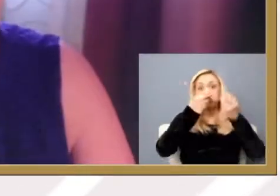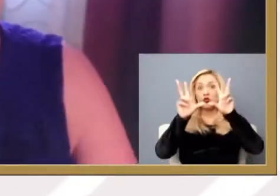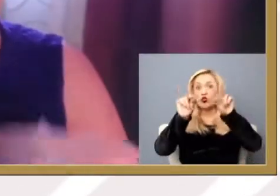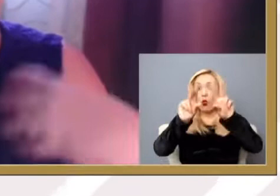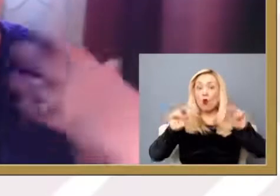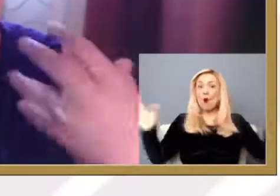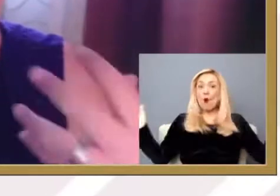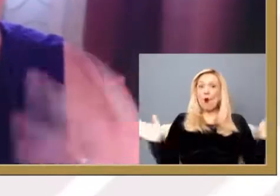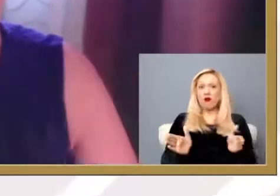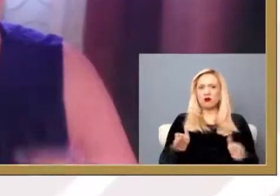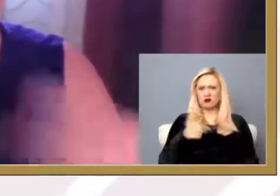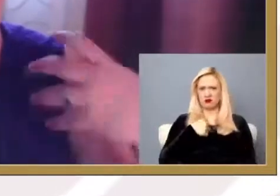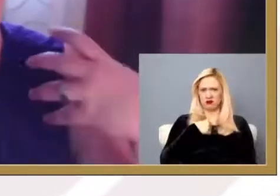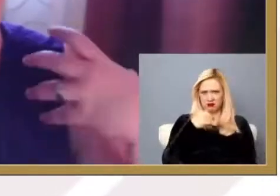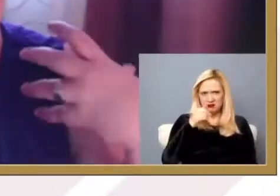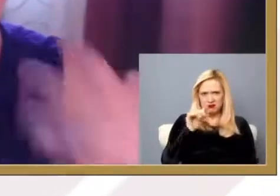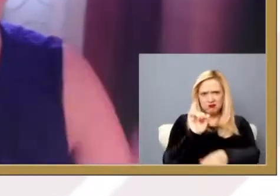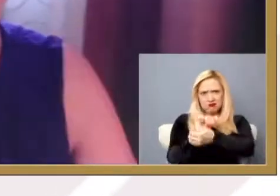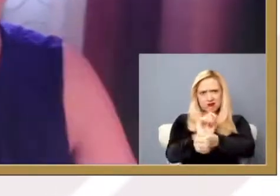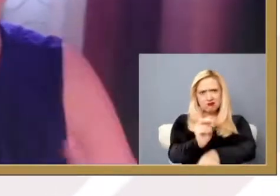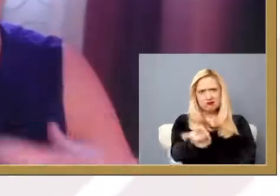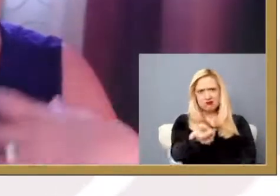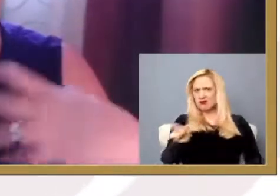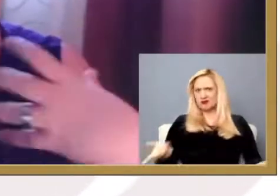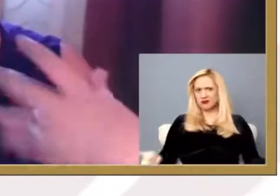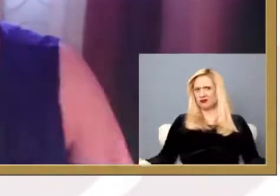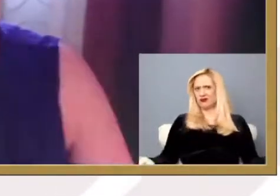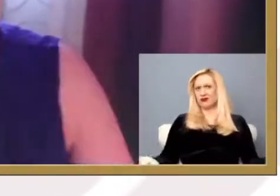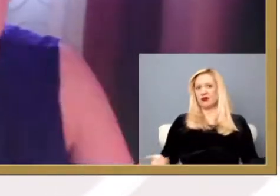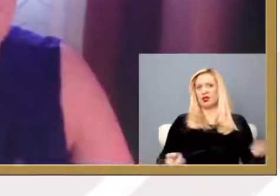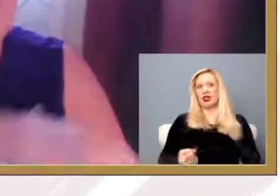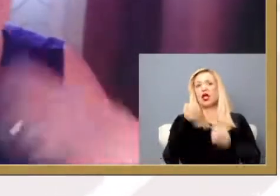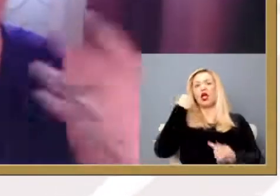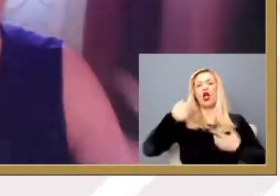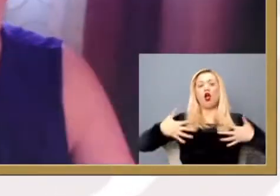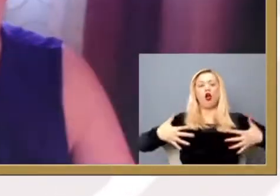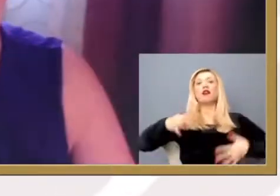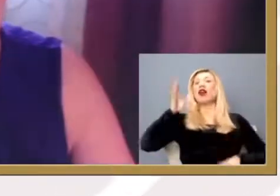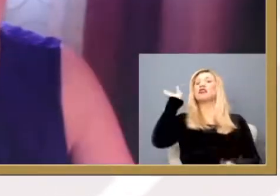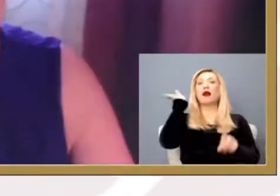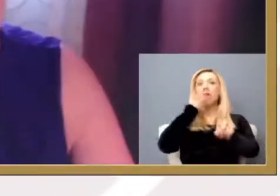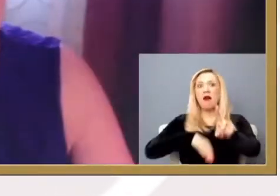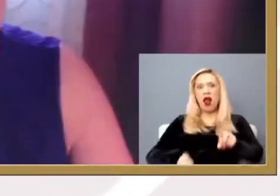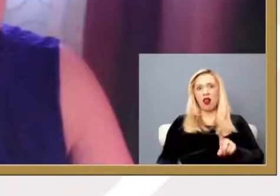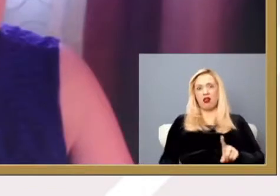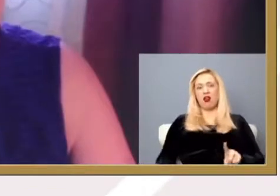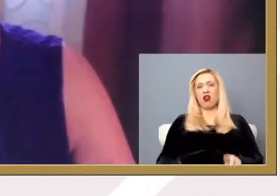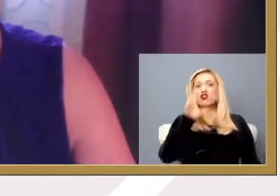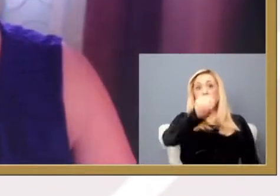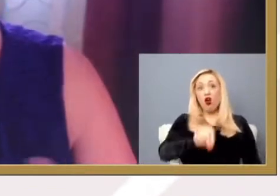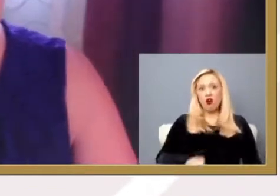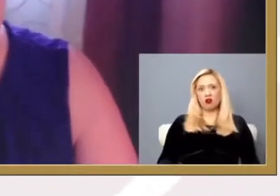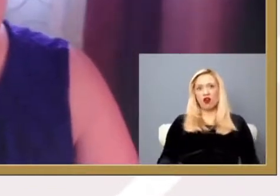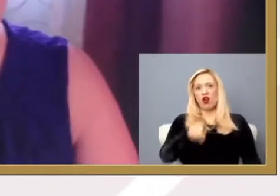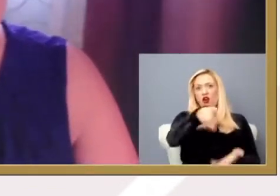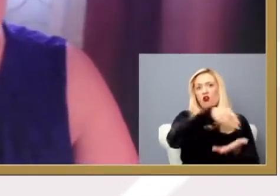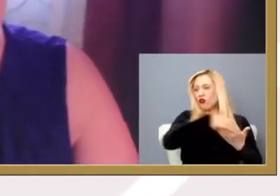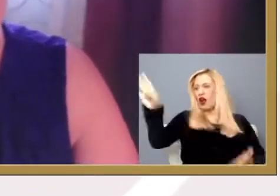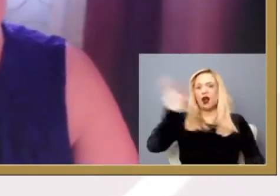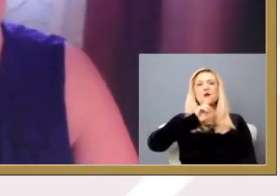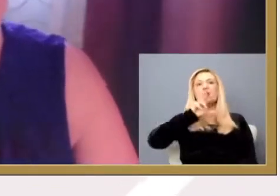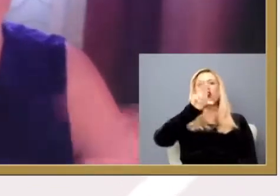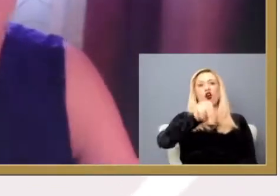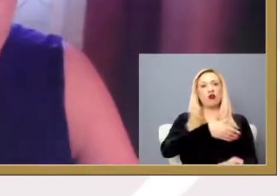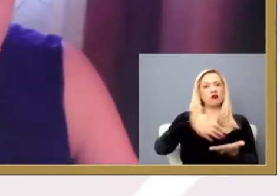¿Sí? Porque ser gorda es estar mal, es no tener un lugar en el mundo, es no tener permitida la existencia. Entonces, en el afán